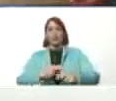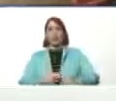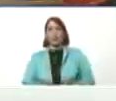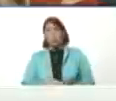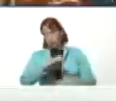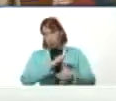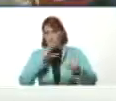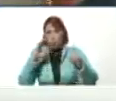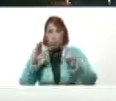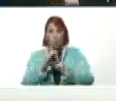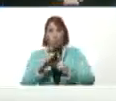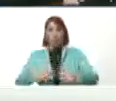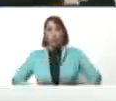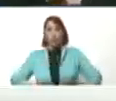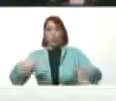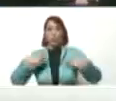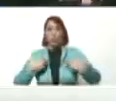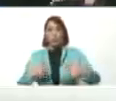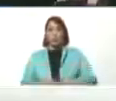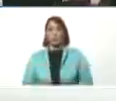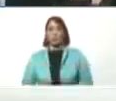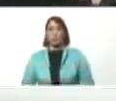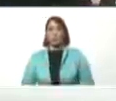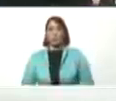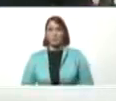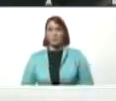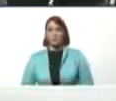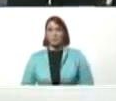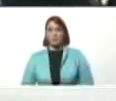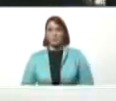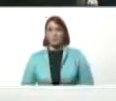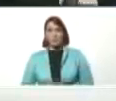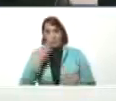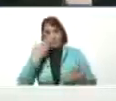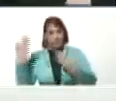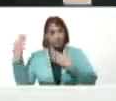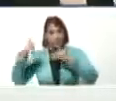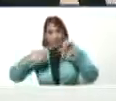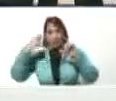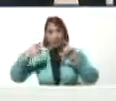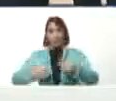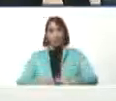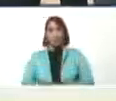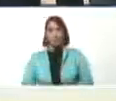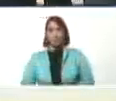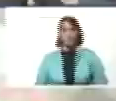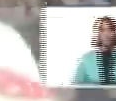y cultural de toda la humanidad. Adelante, video.